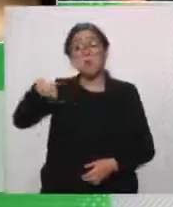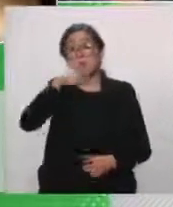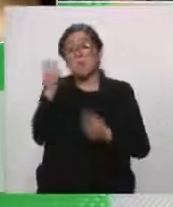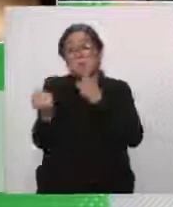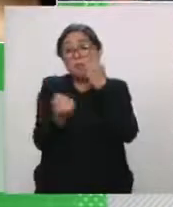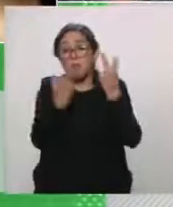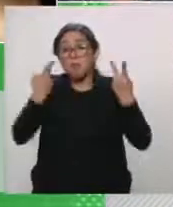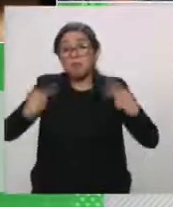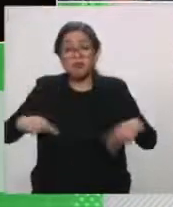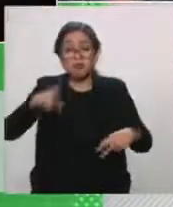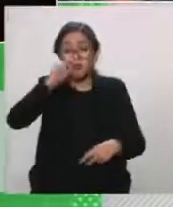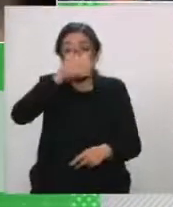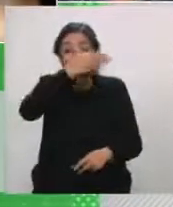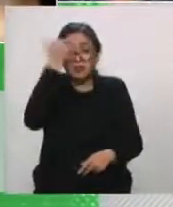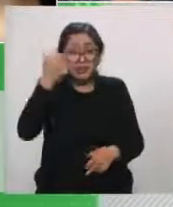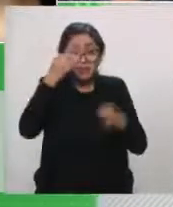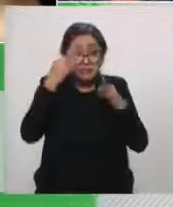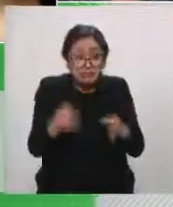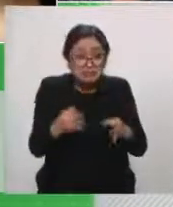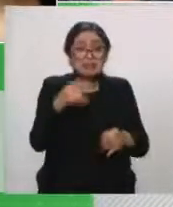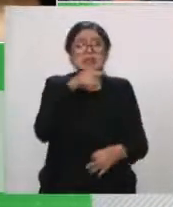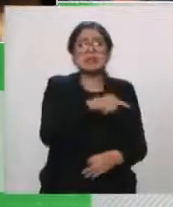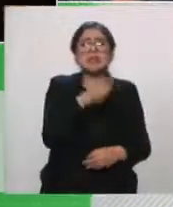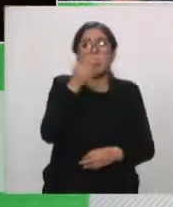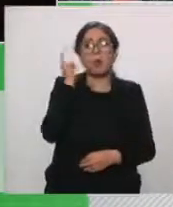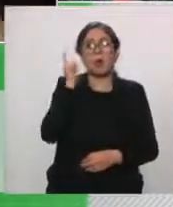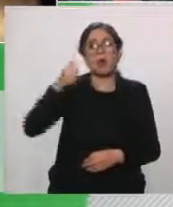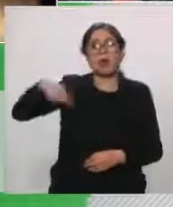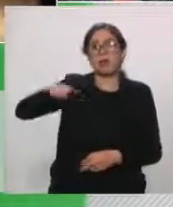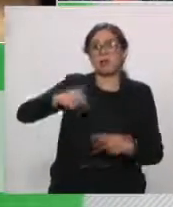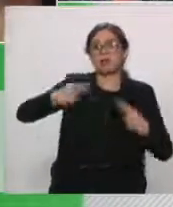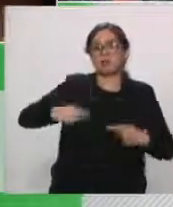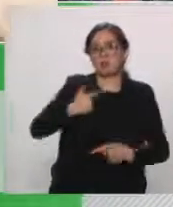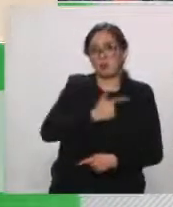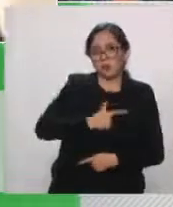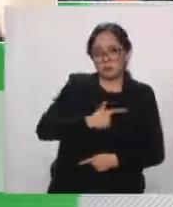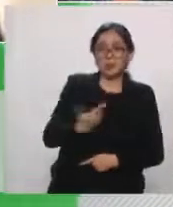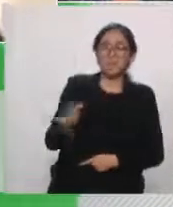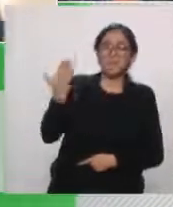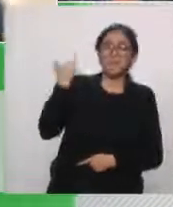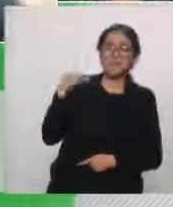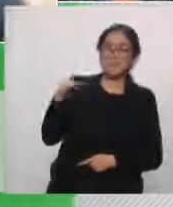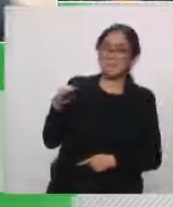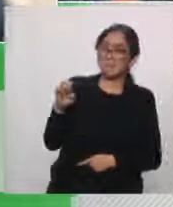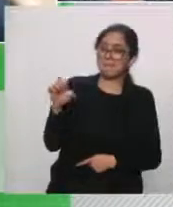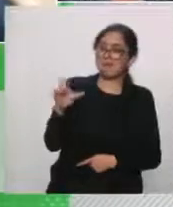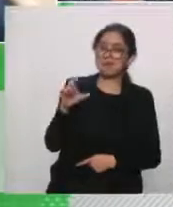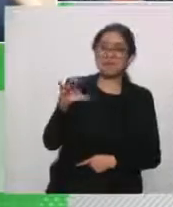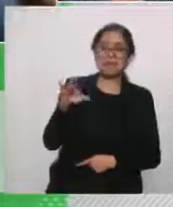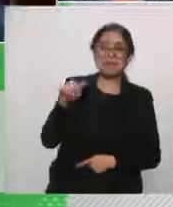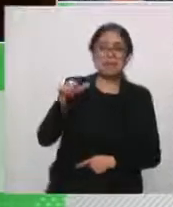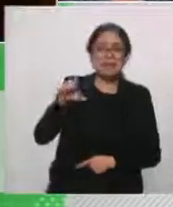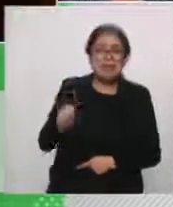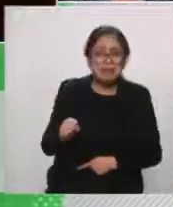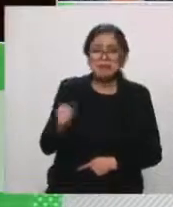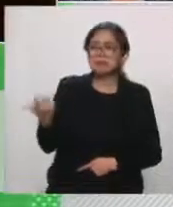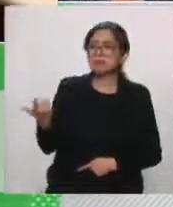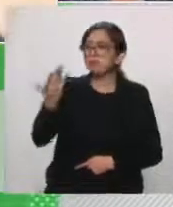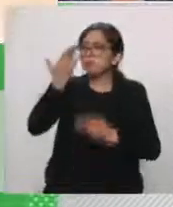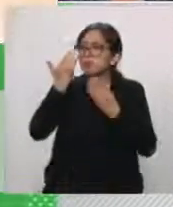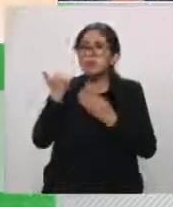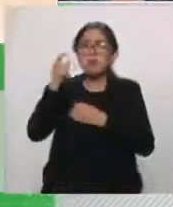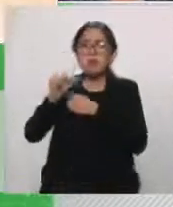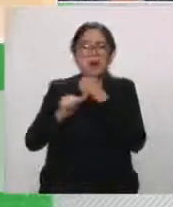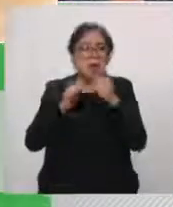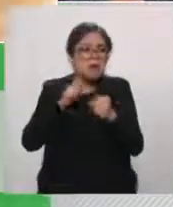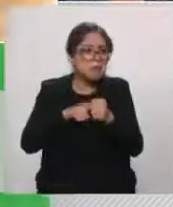después de esto el pozole, es que como los antiguos mexicas no tenían especies domésticas más que un tipo